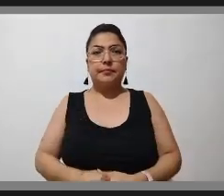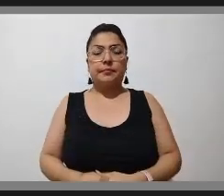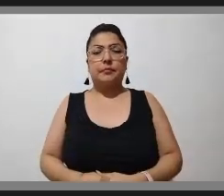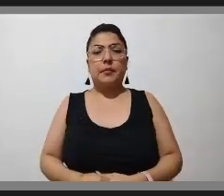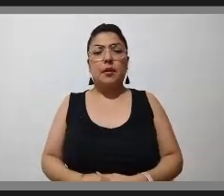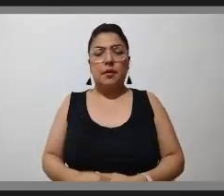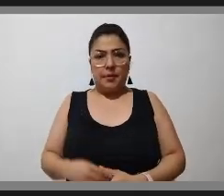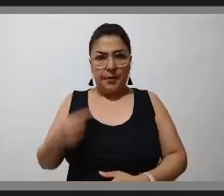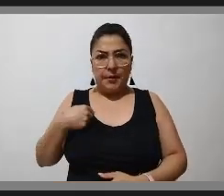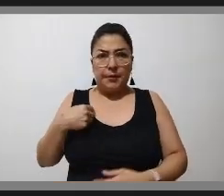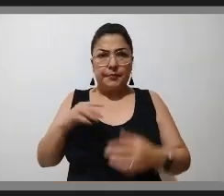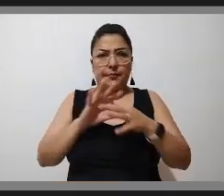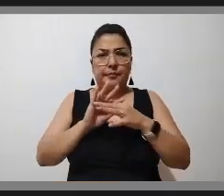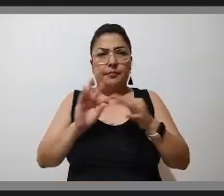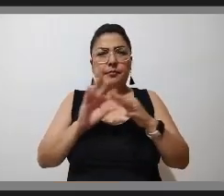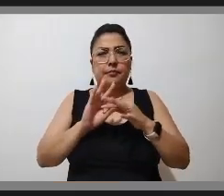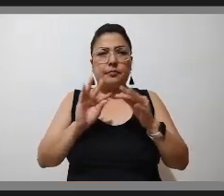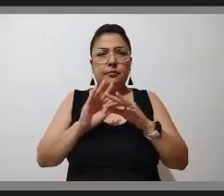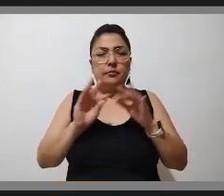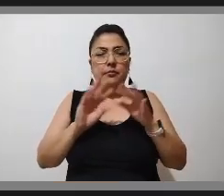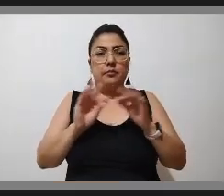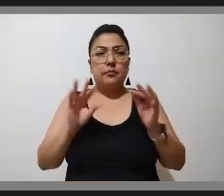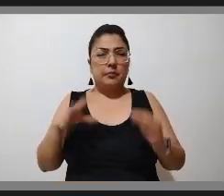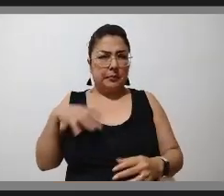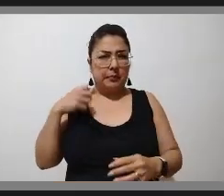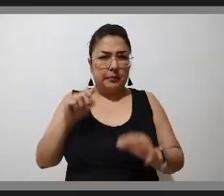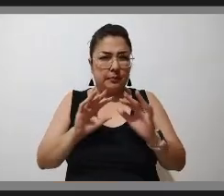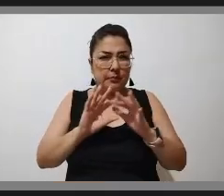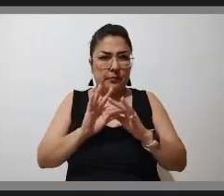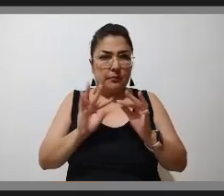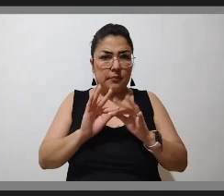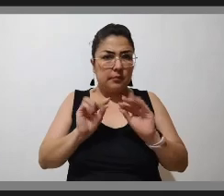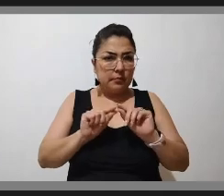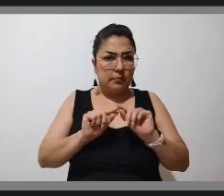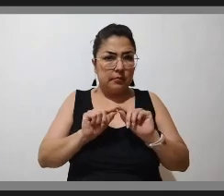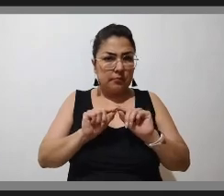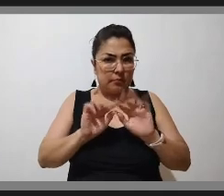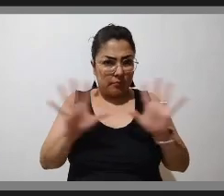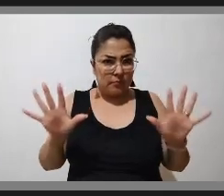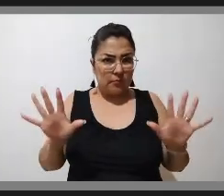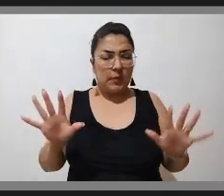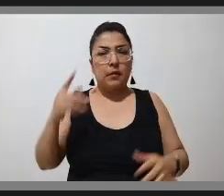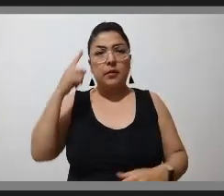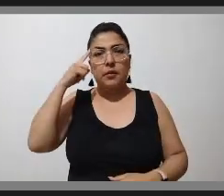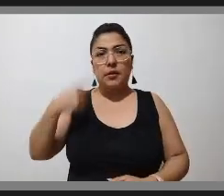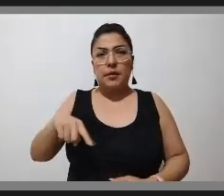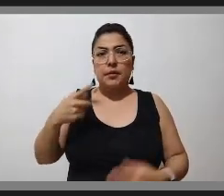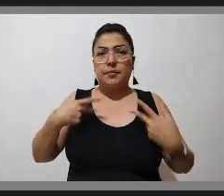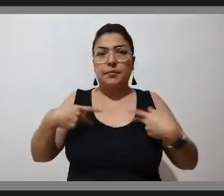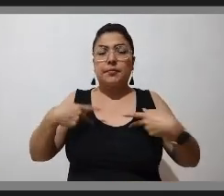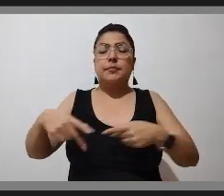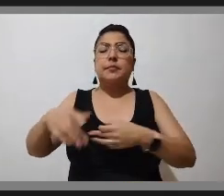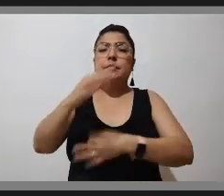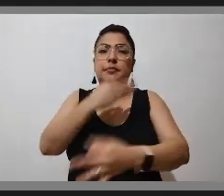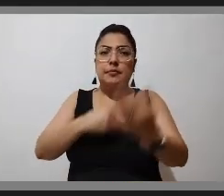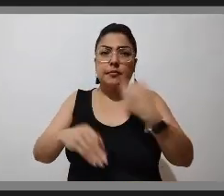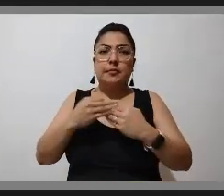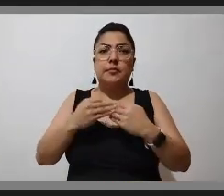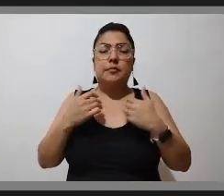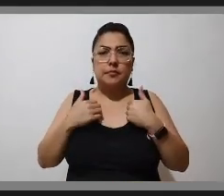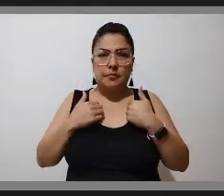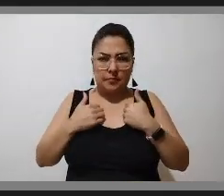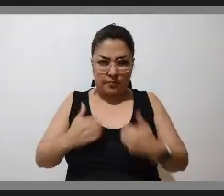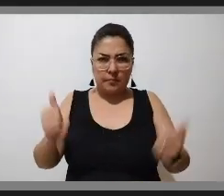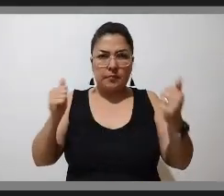catalogado de esta manera y me voy a permitir explicar de una forma muy sencilla y muy simple para que nuestro público